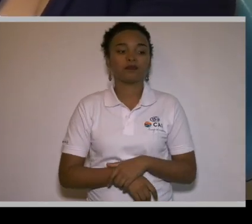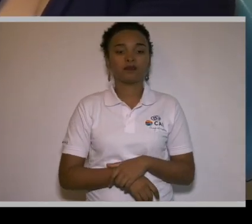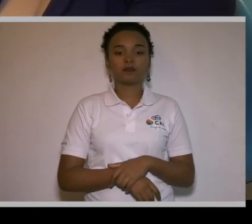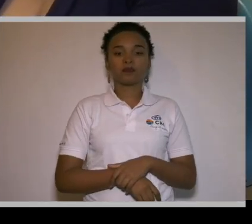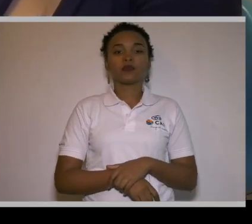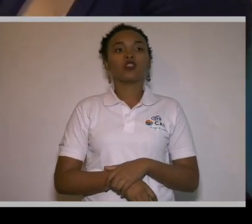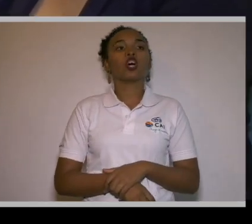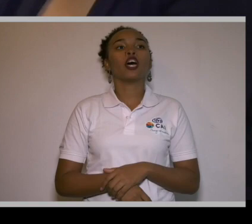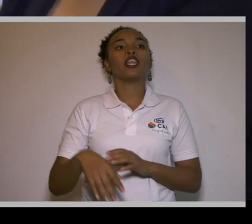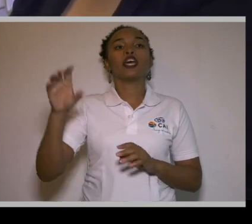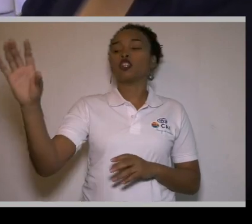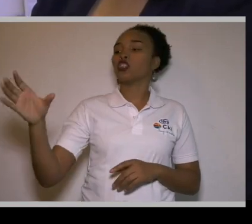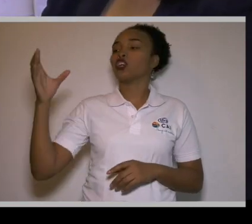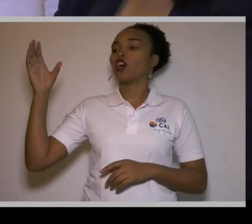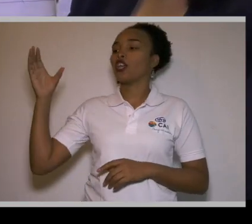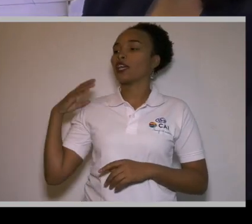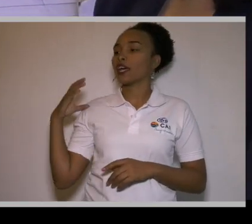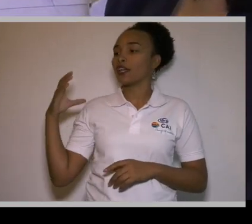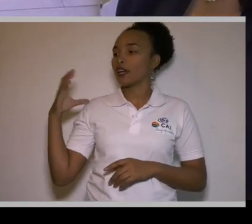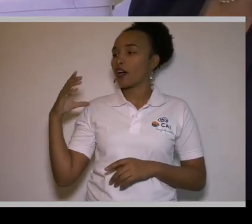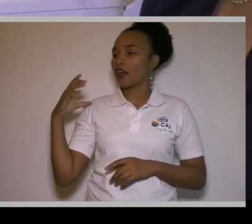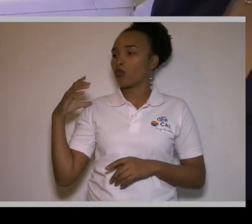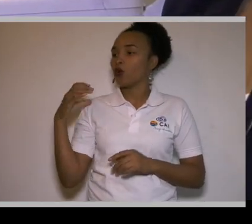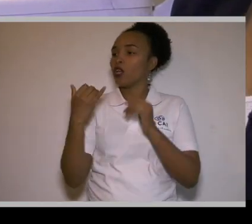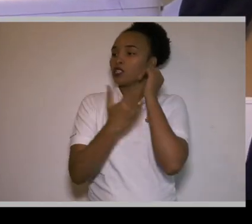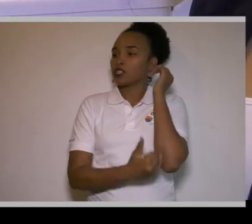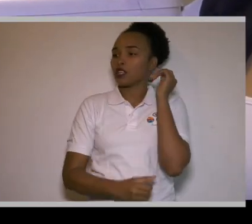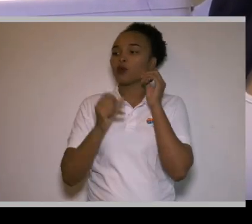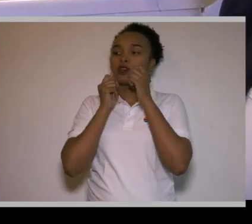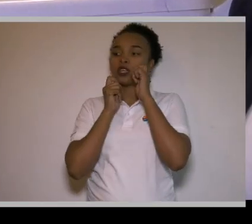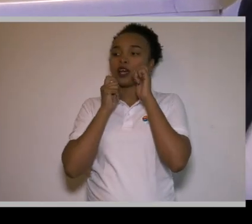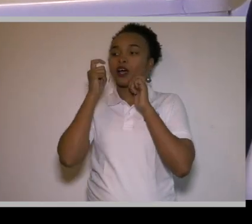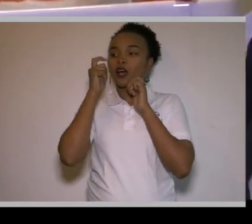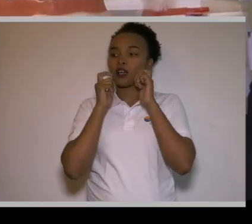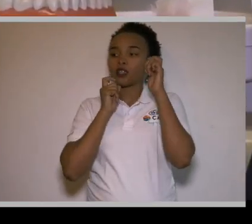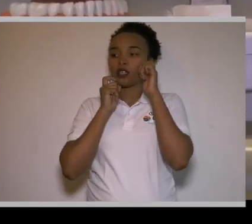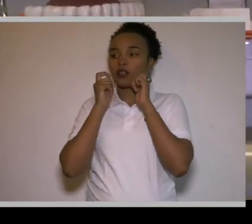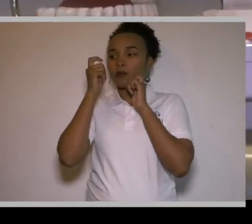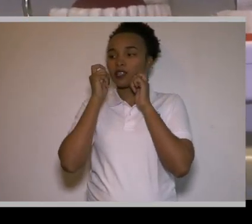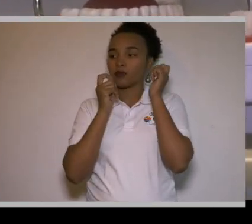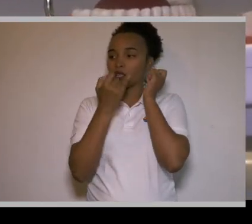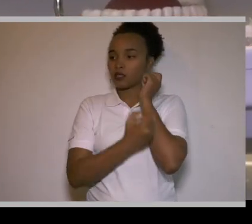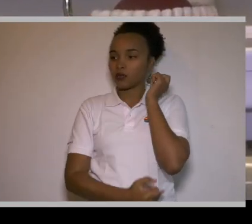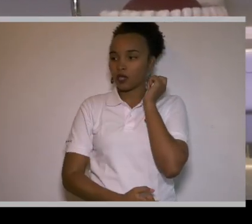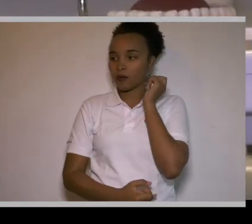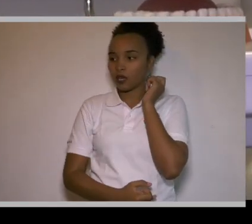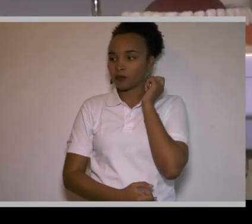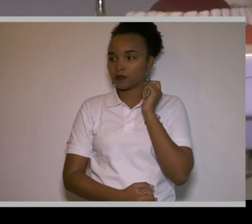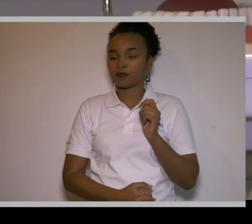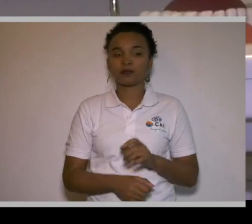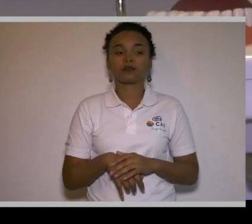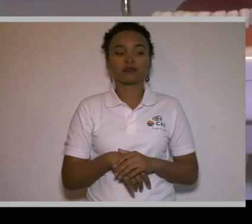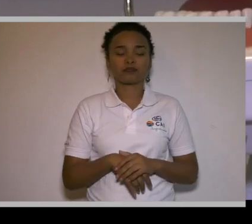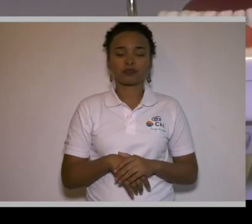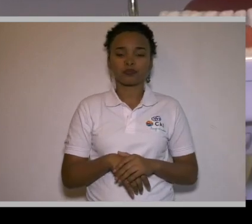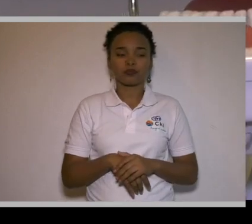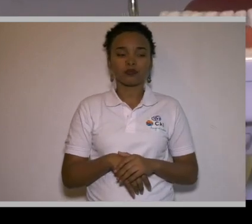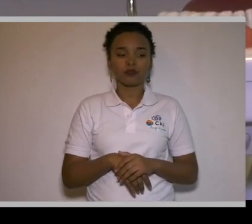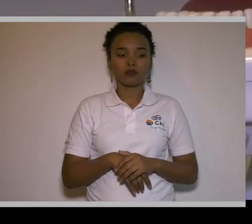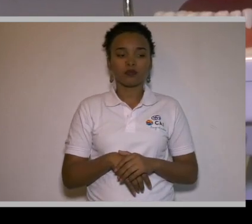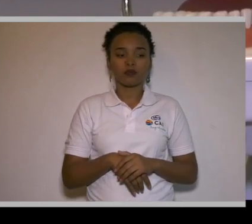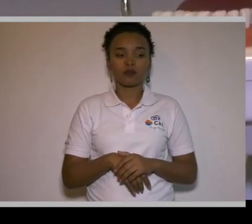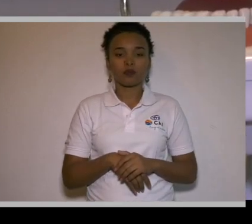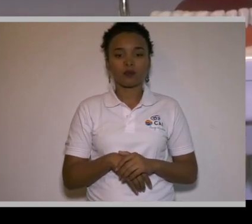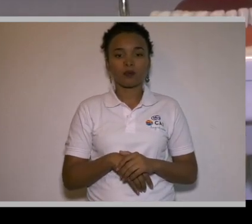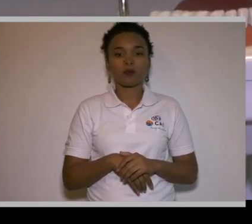niños, casi siempre el tratamiento es conservador, dependiendo del grado de desplazamiento de la fractura. ¿Por qué? Porque tenemos que la